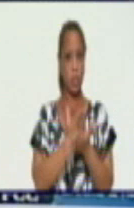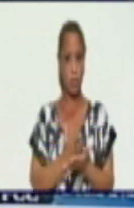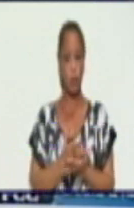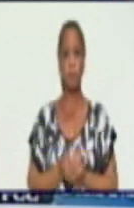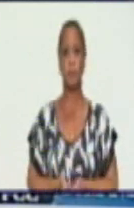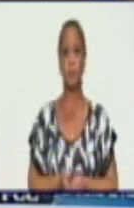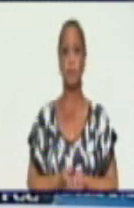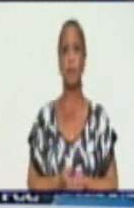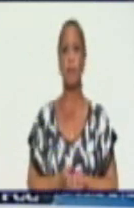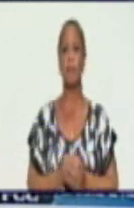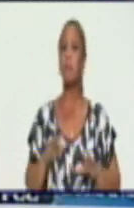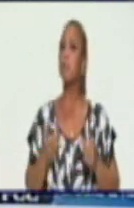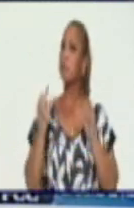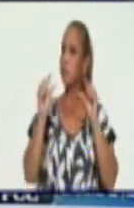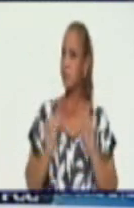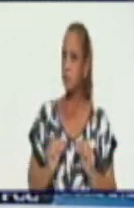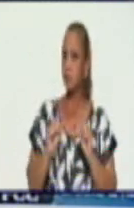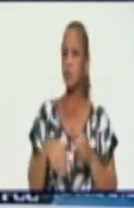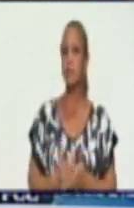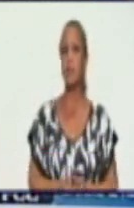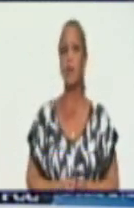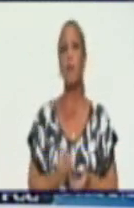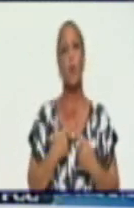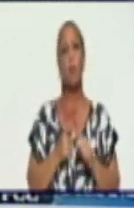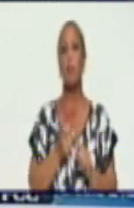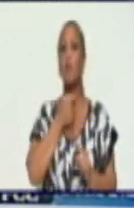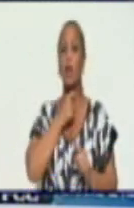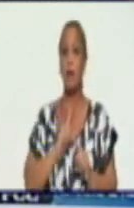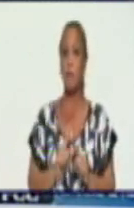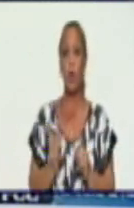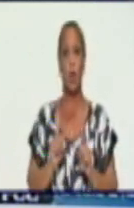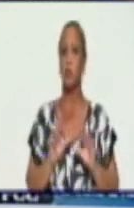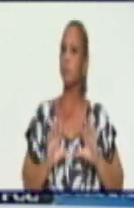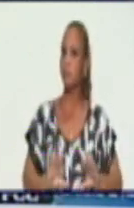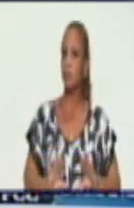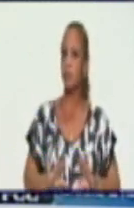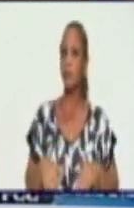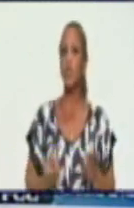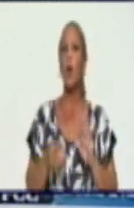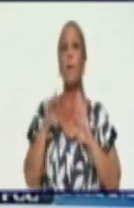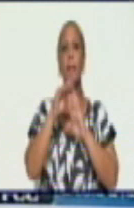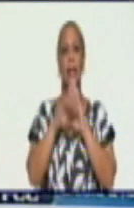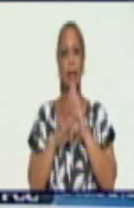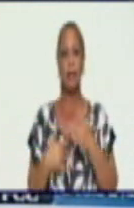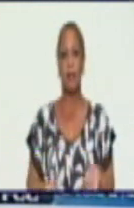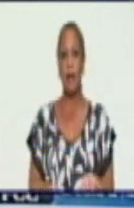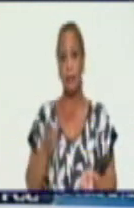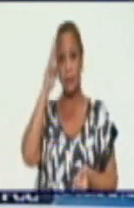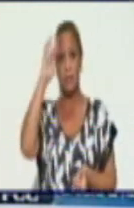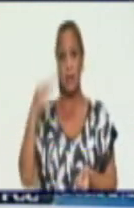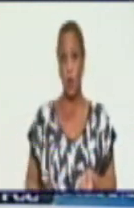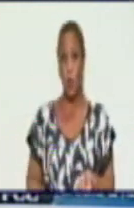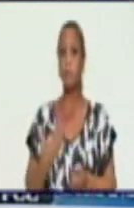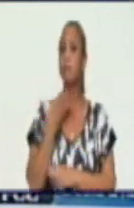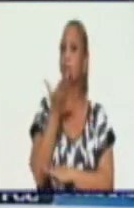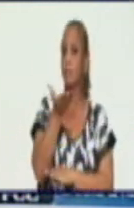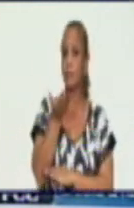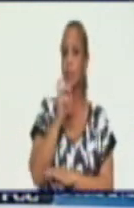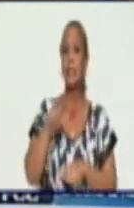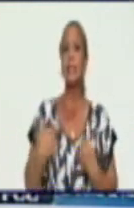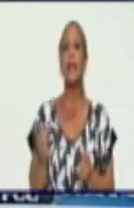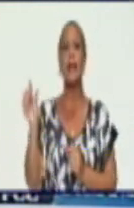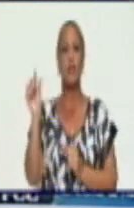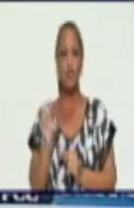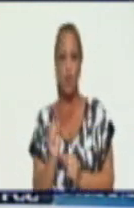prácticamente reducir por poder un ejemplo que no se mantiene porque son medidas de reforzamientos donde salud nos ha pedido que es la reducción